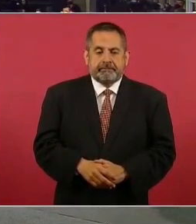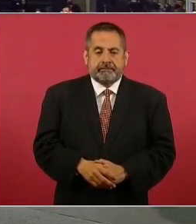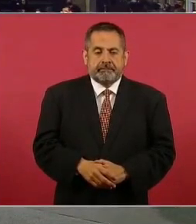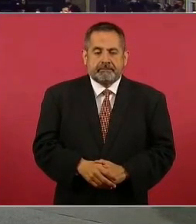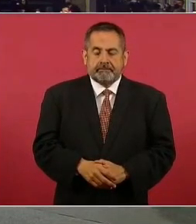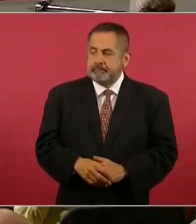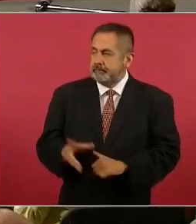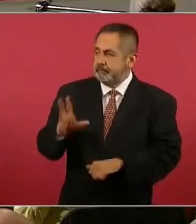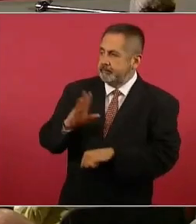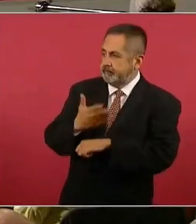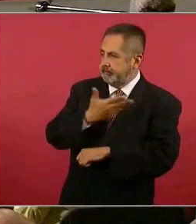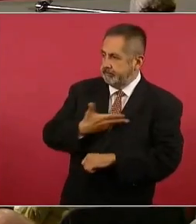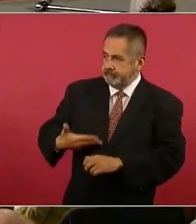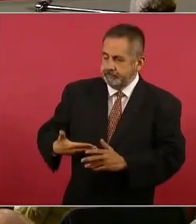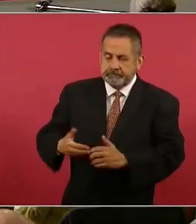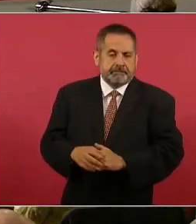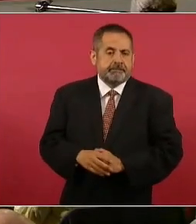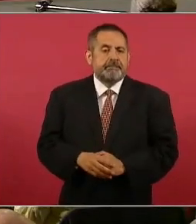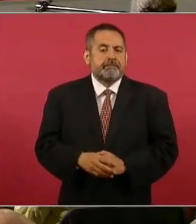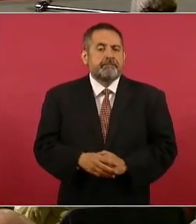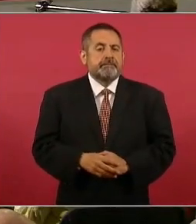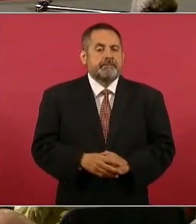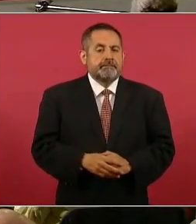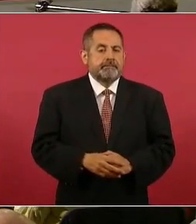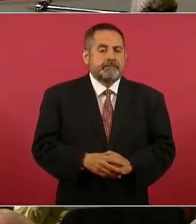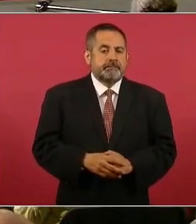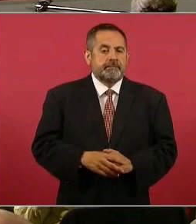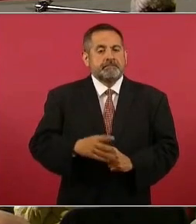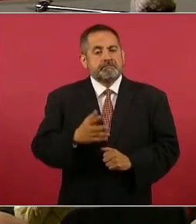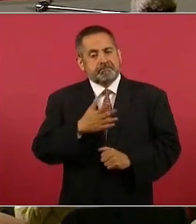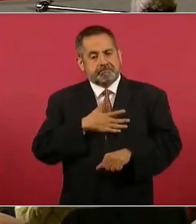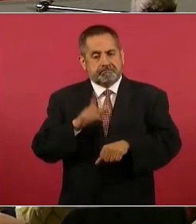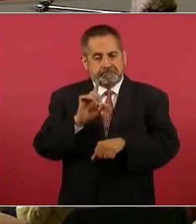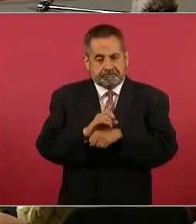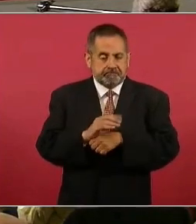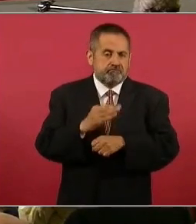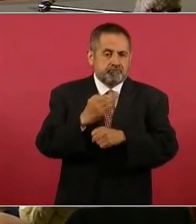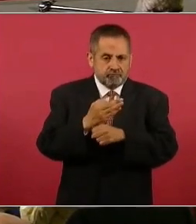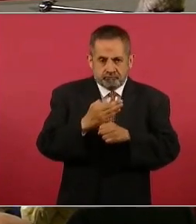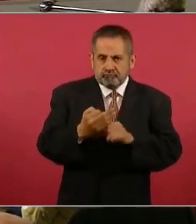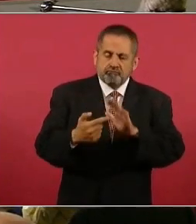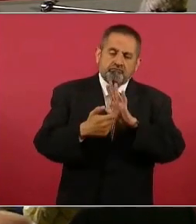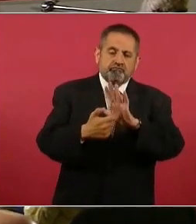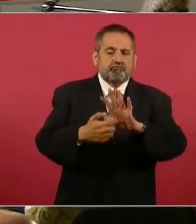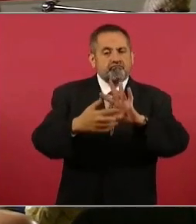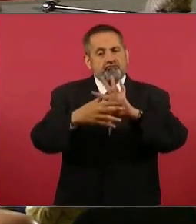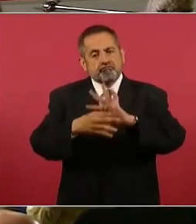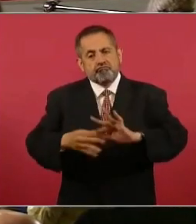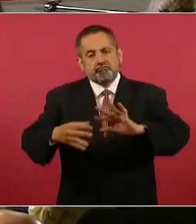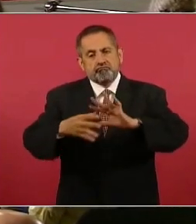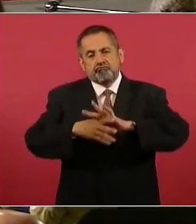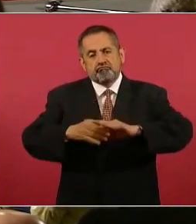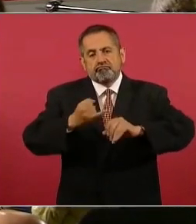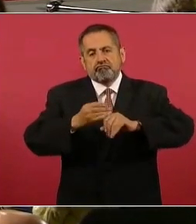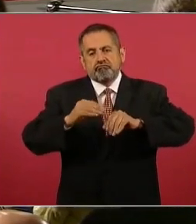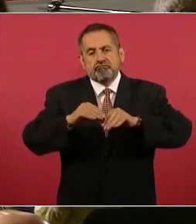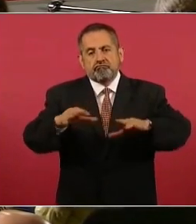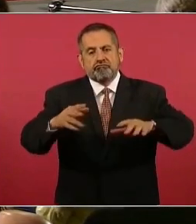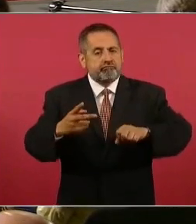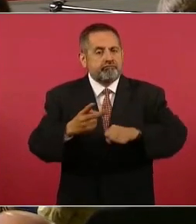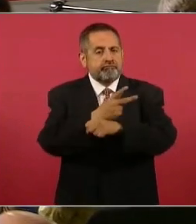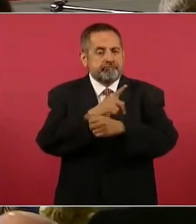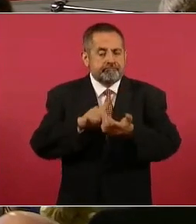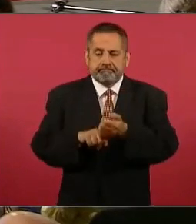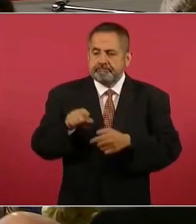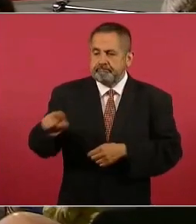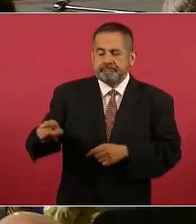con su permiso el señor presidente buenos días voy a permitir informar sobre el avance de la